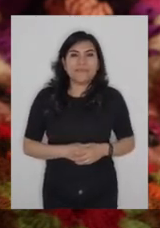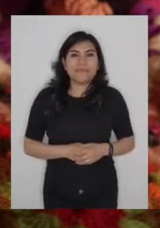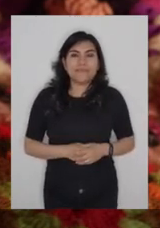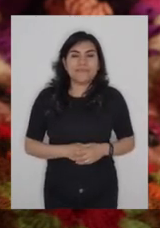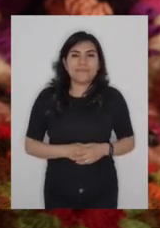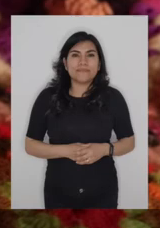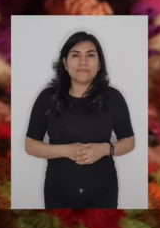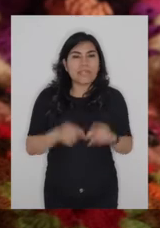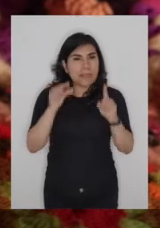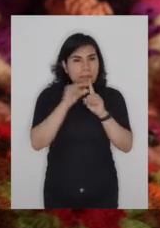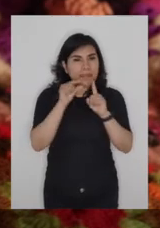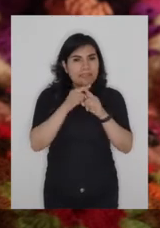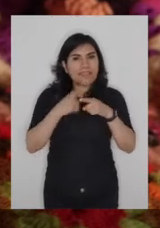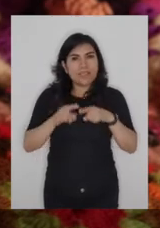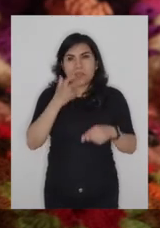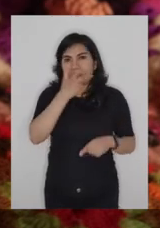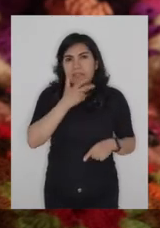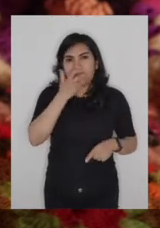Step y Yetana.